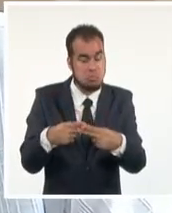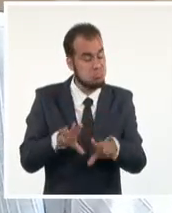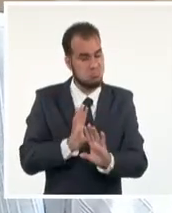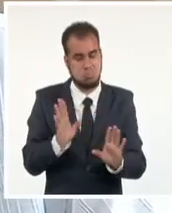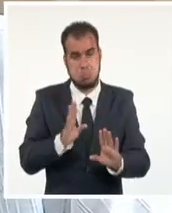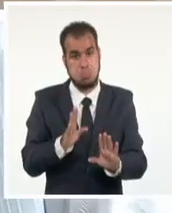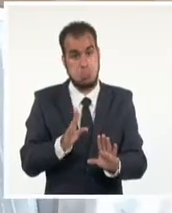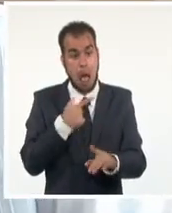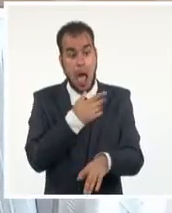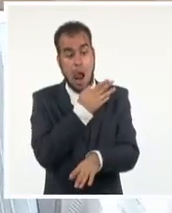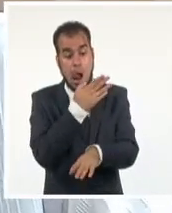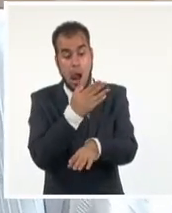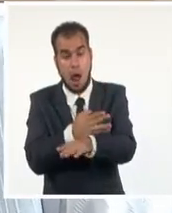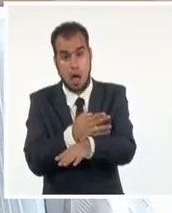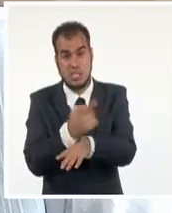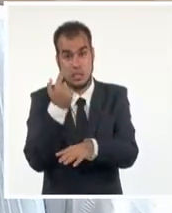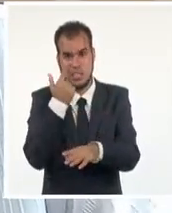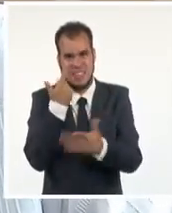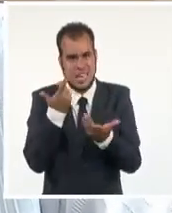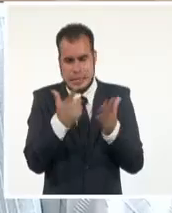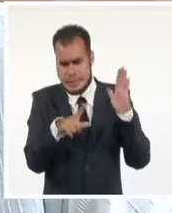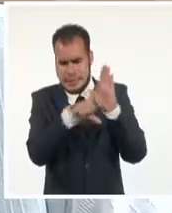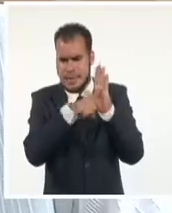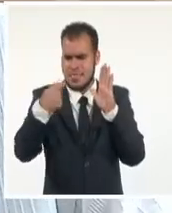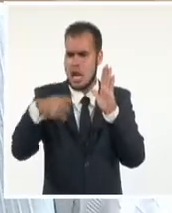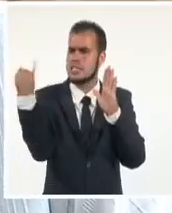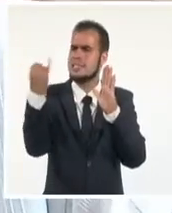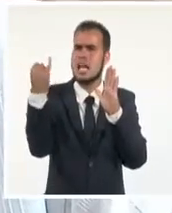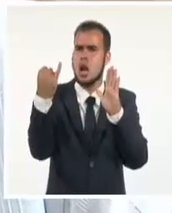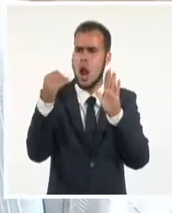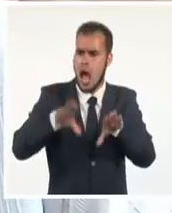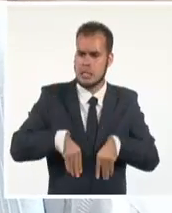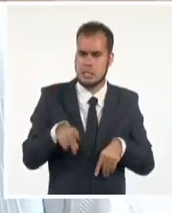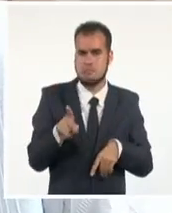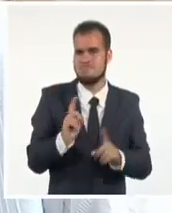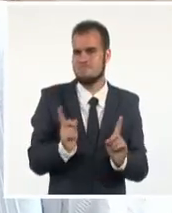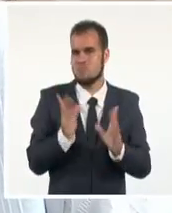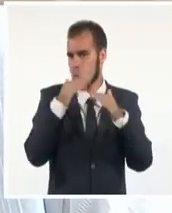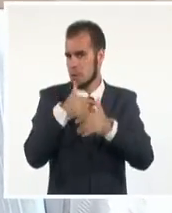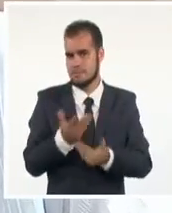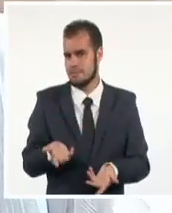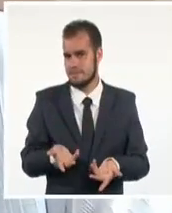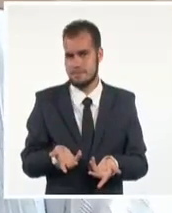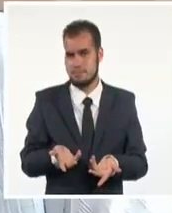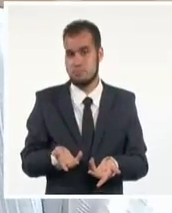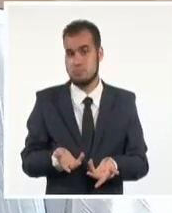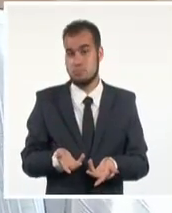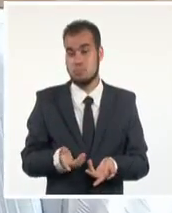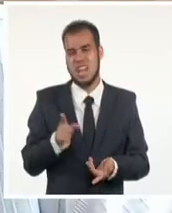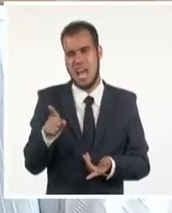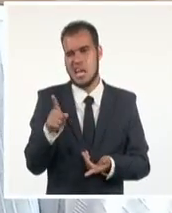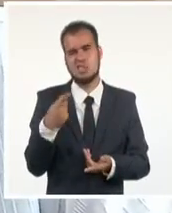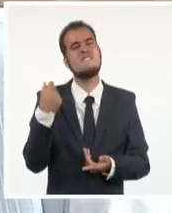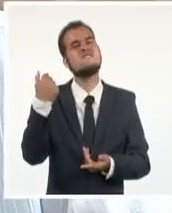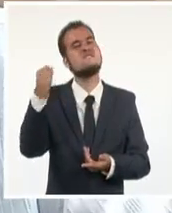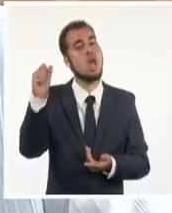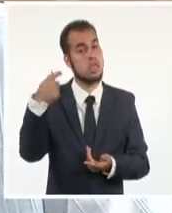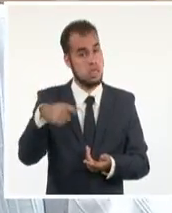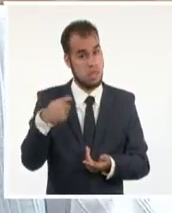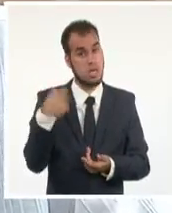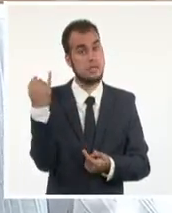intervención humanitaria, tengo la definición precisa de la mano del máster en Ciencias Ernesto Moreira Sardiñas, profesor de Derecho Internacional Público